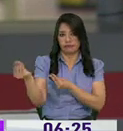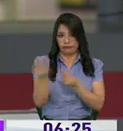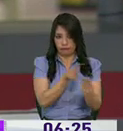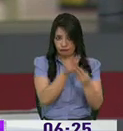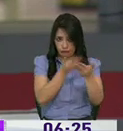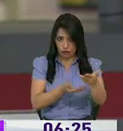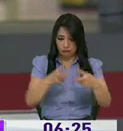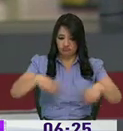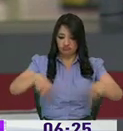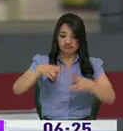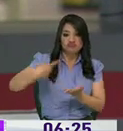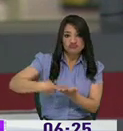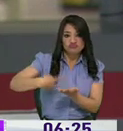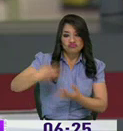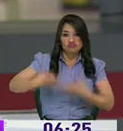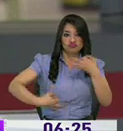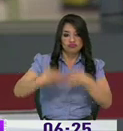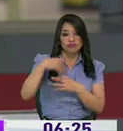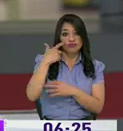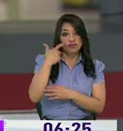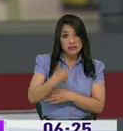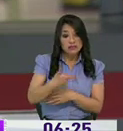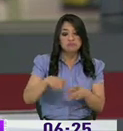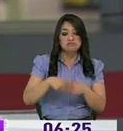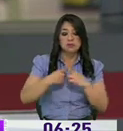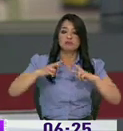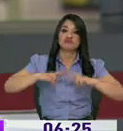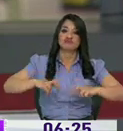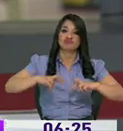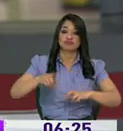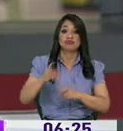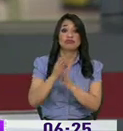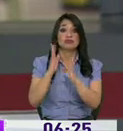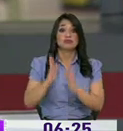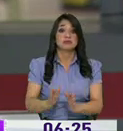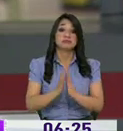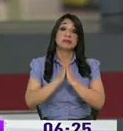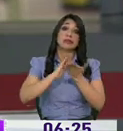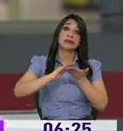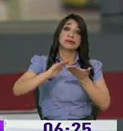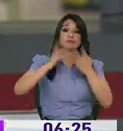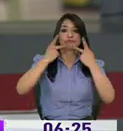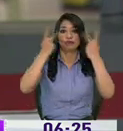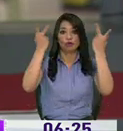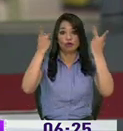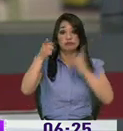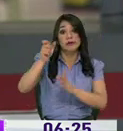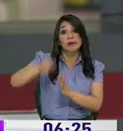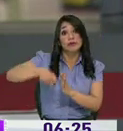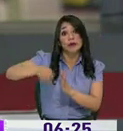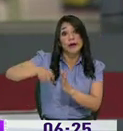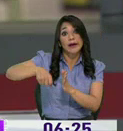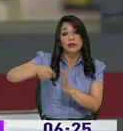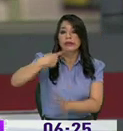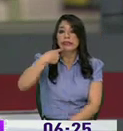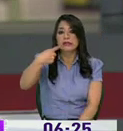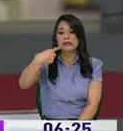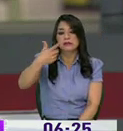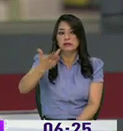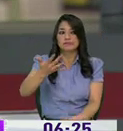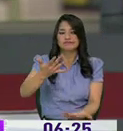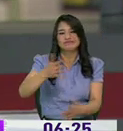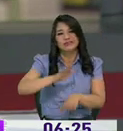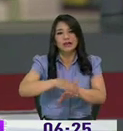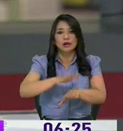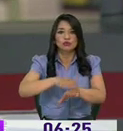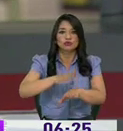previa iniciada por la Fiscalía. El funcionario pidió disculpas públicas y su abogado afirmó que debido a